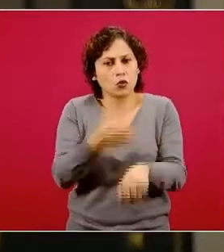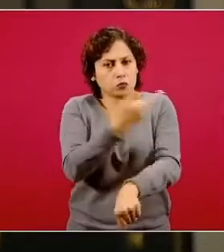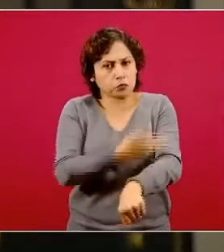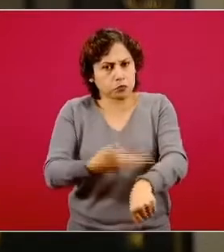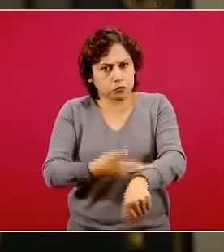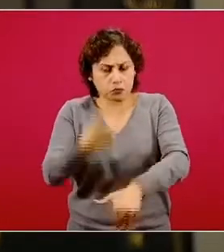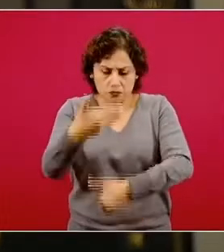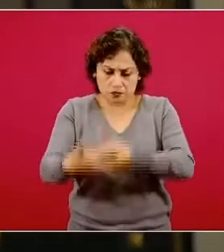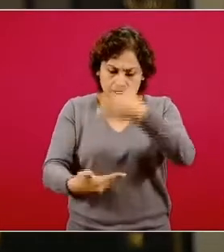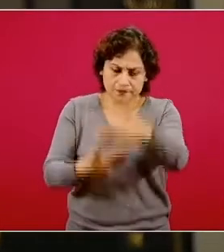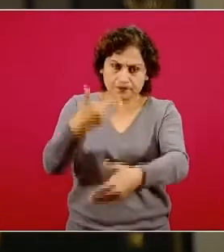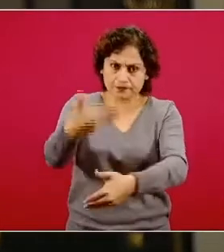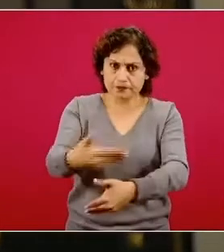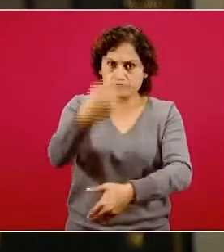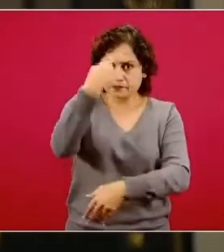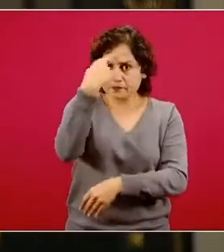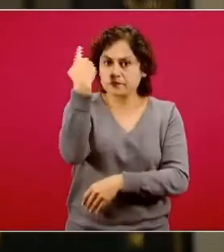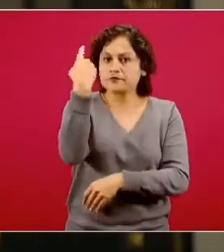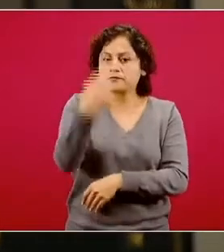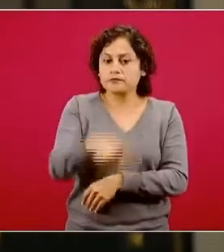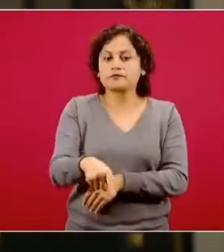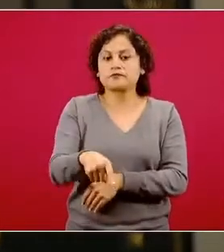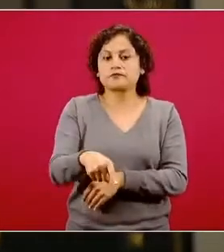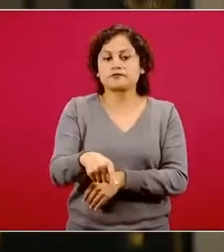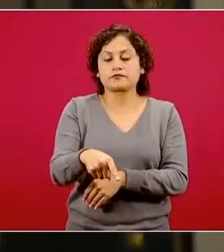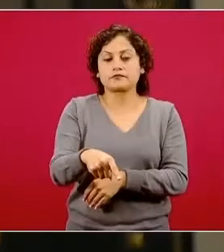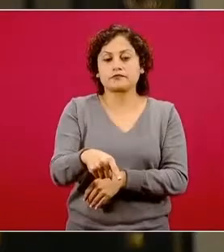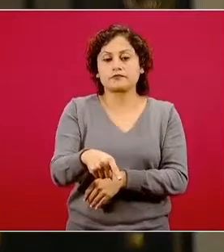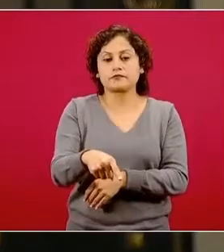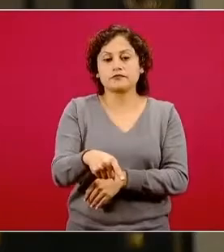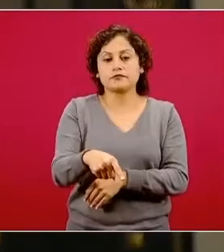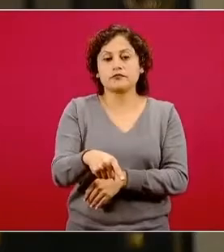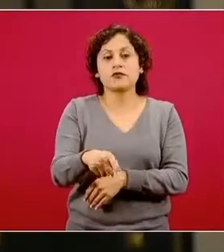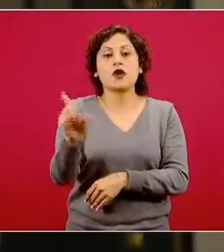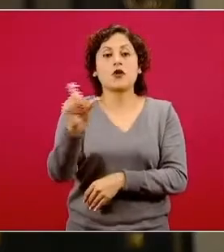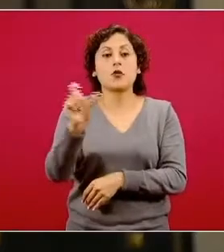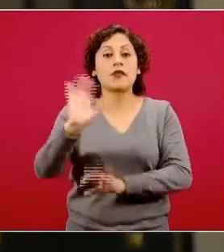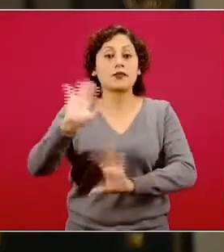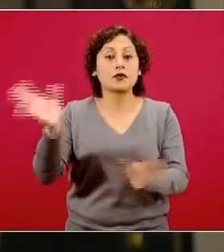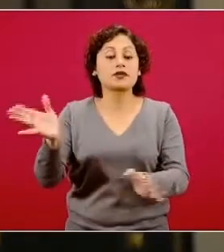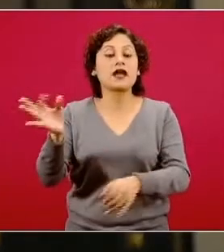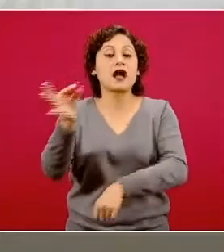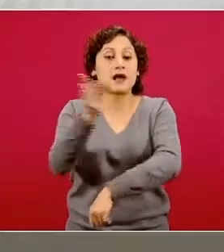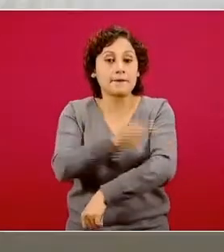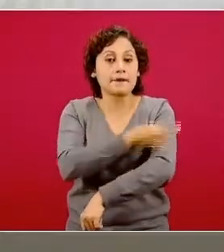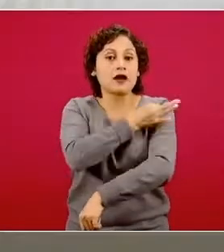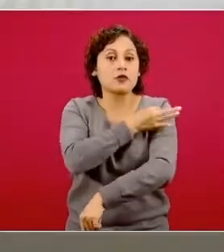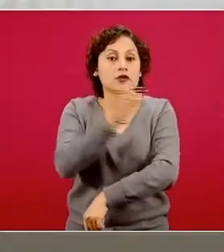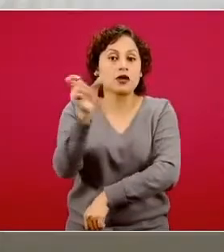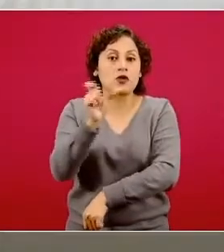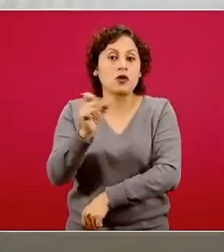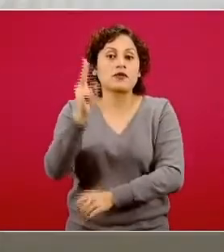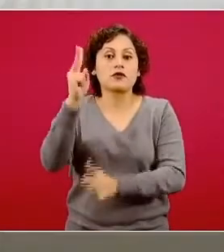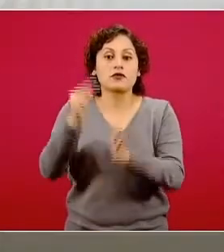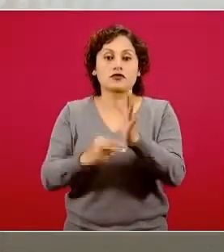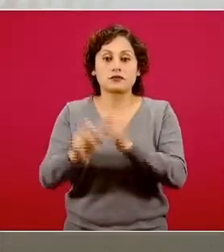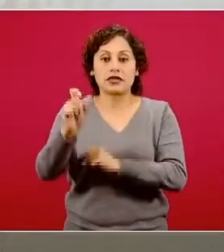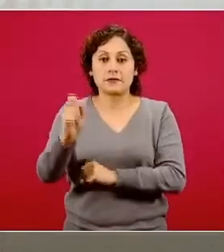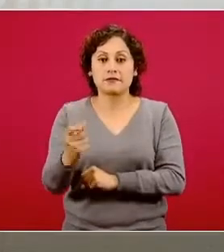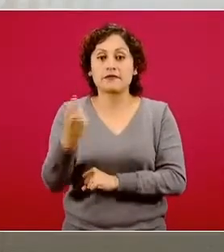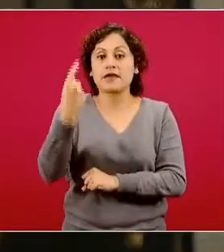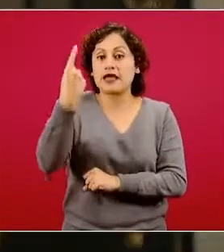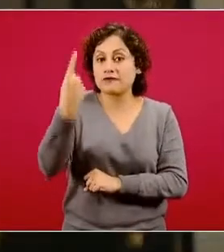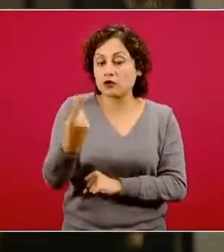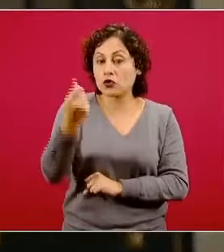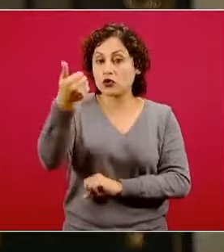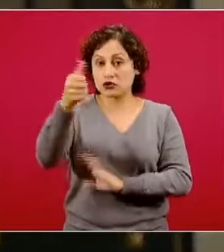pues lo que se espera que esté la vacuna disponible para el primer trimestre de 2021. Entonces